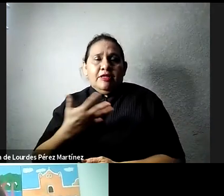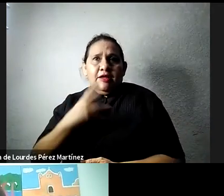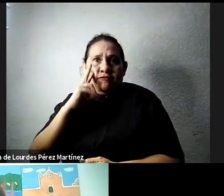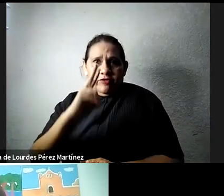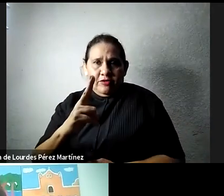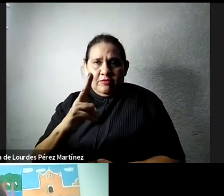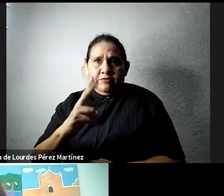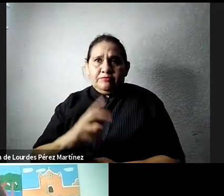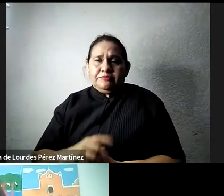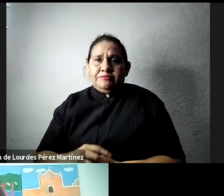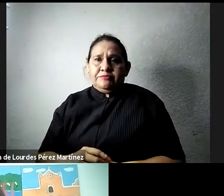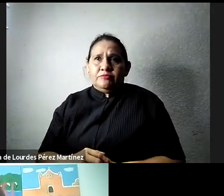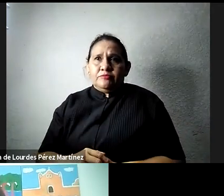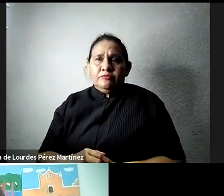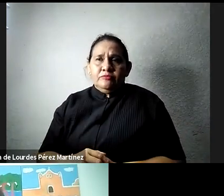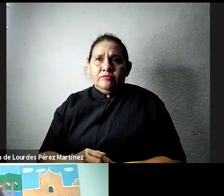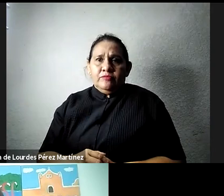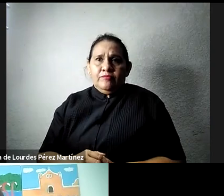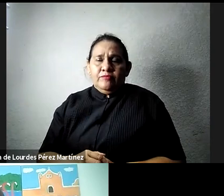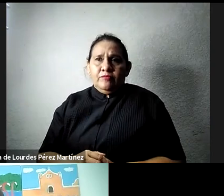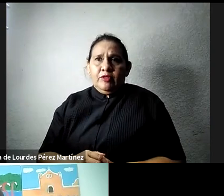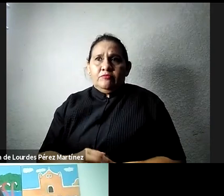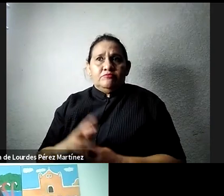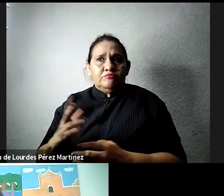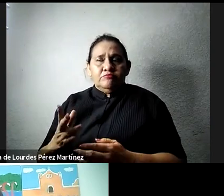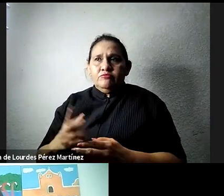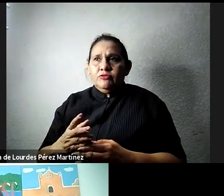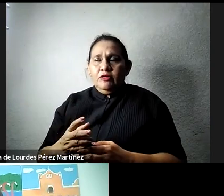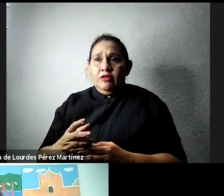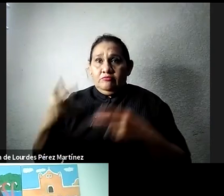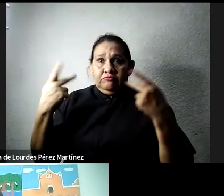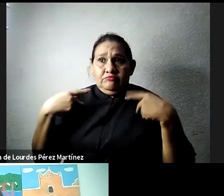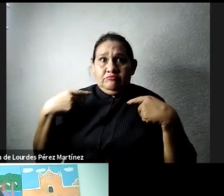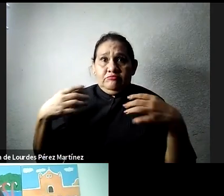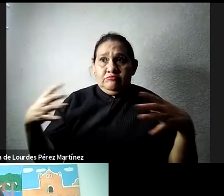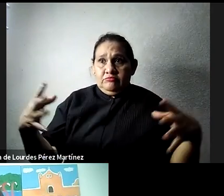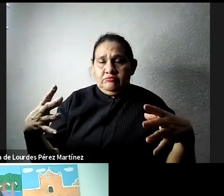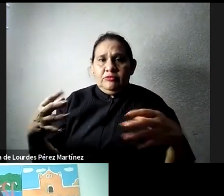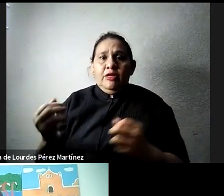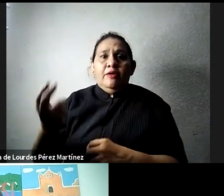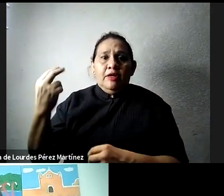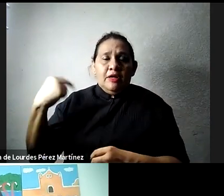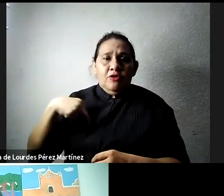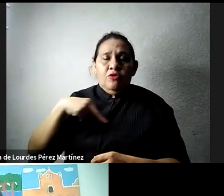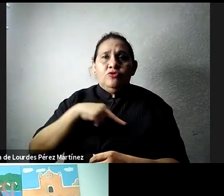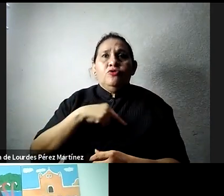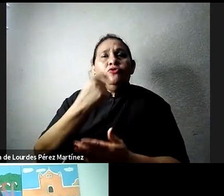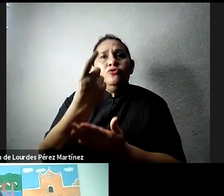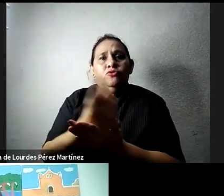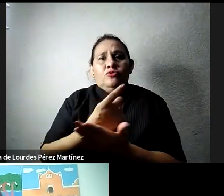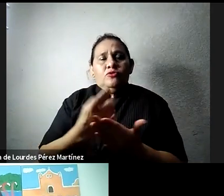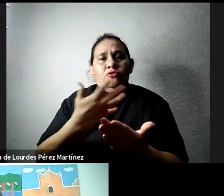ese sí, ¿no? La población en general, pero yo insisto que nosotros diseñadores tenemos que crear